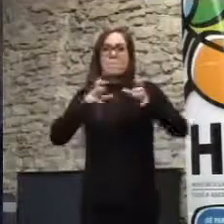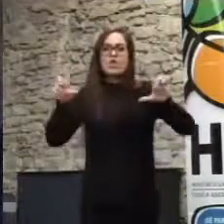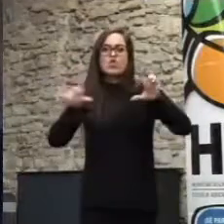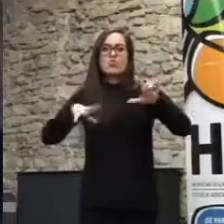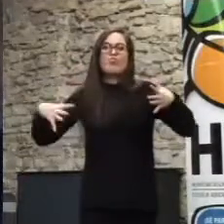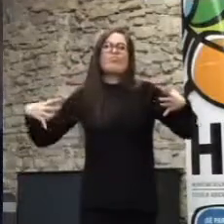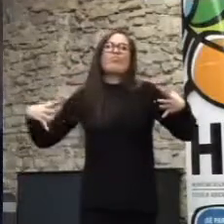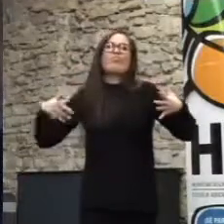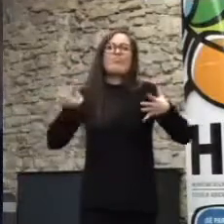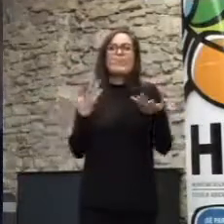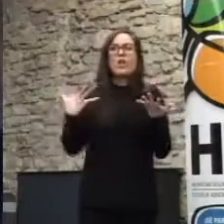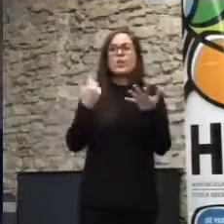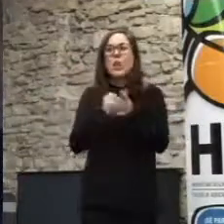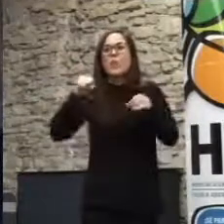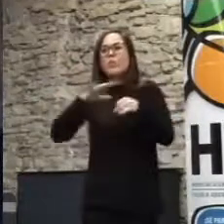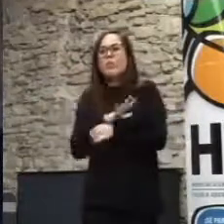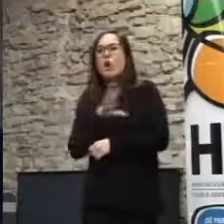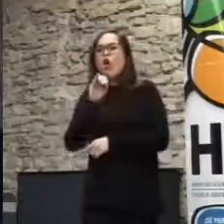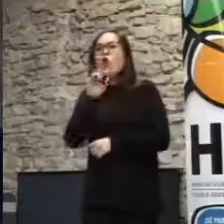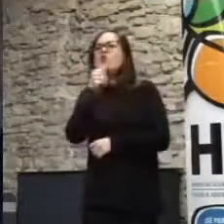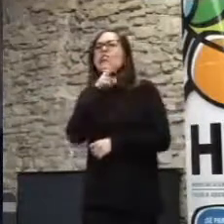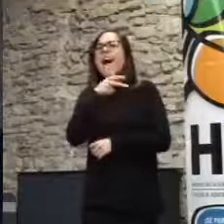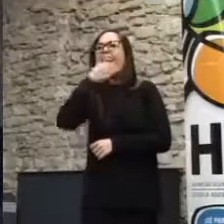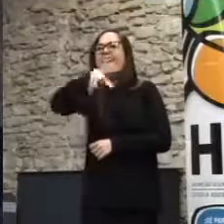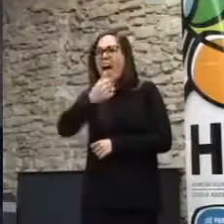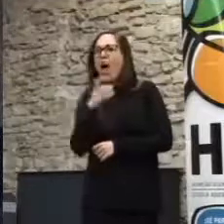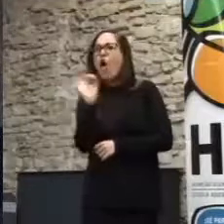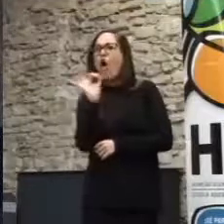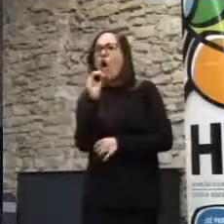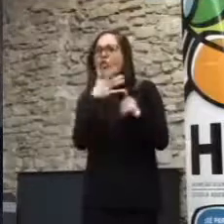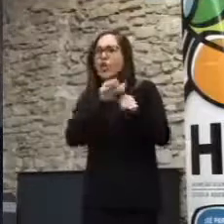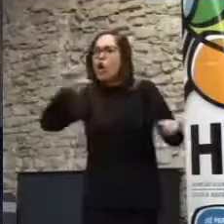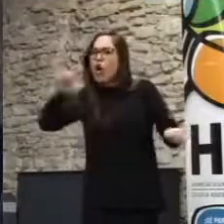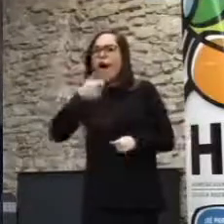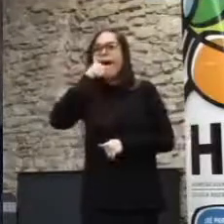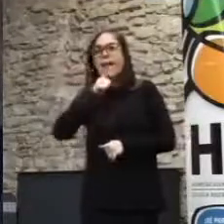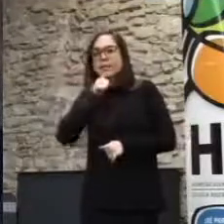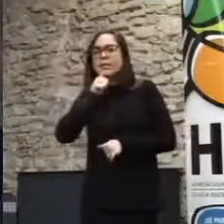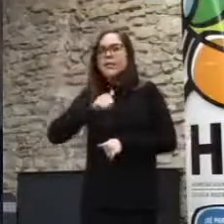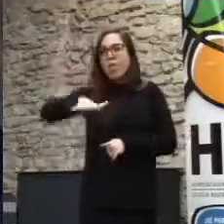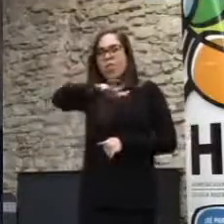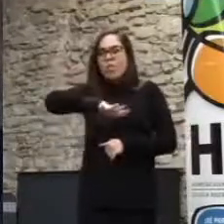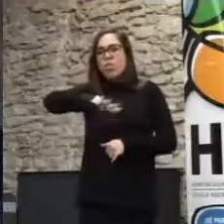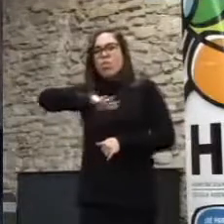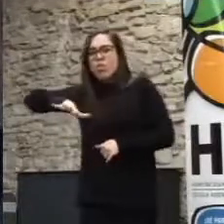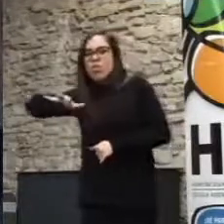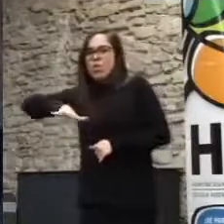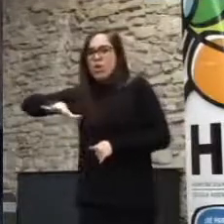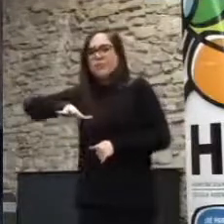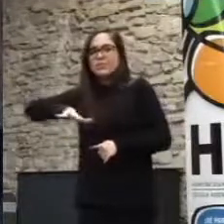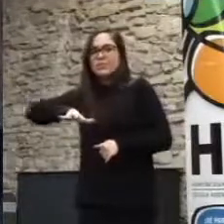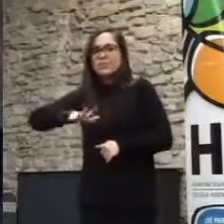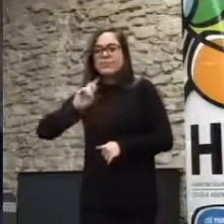abarcar más allá de Ayala y de Rioja Alavesa, que son, bueno, pues las dos focos un poco de población